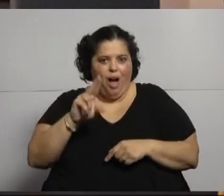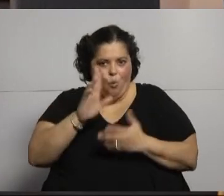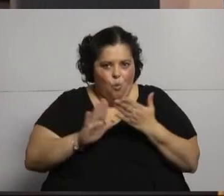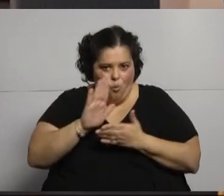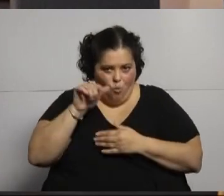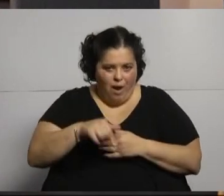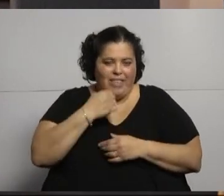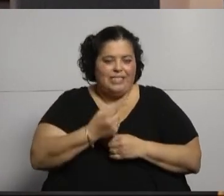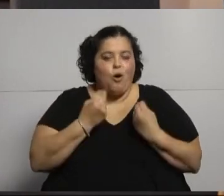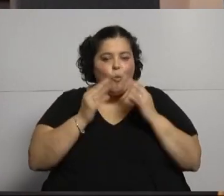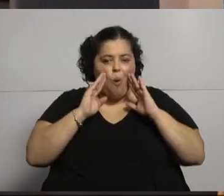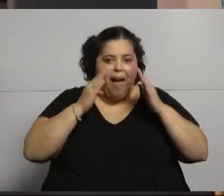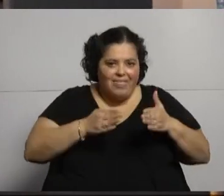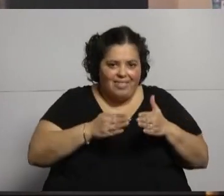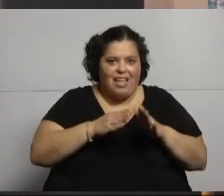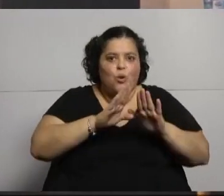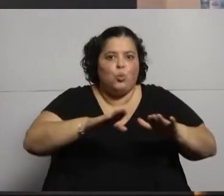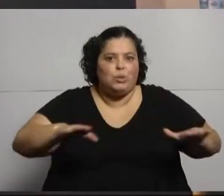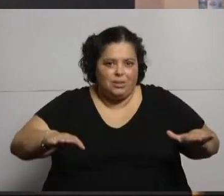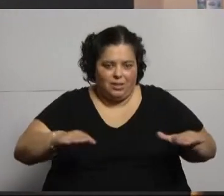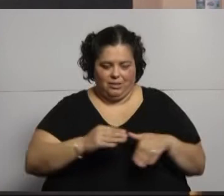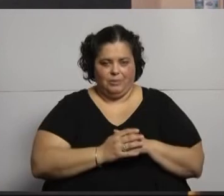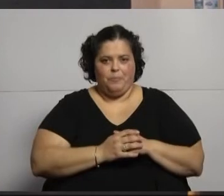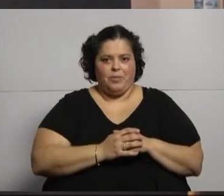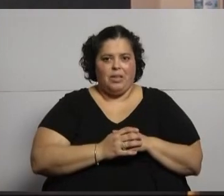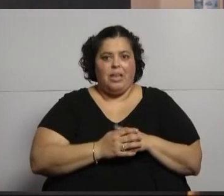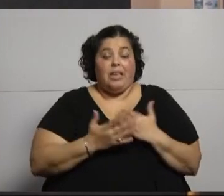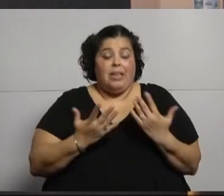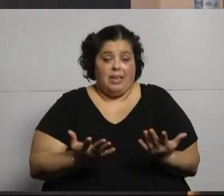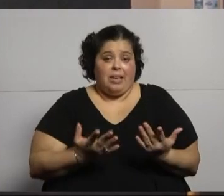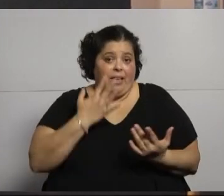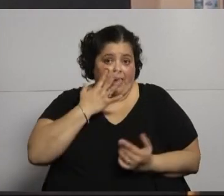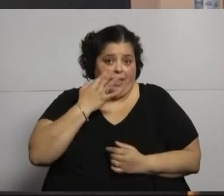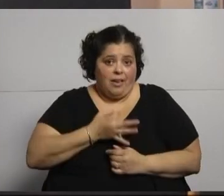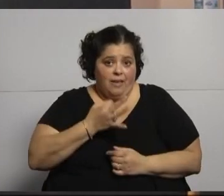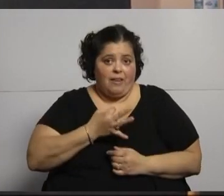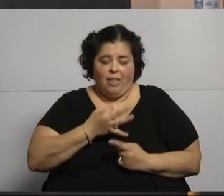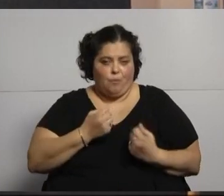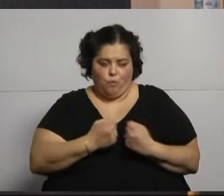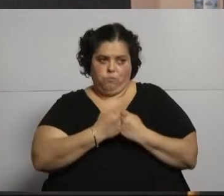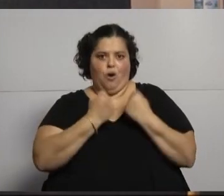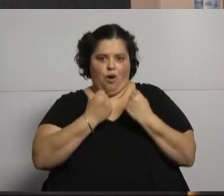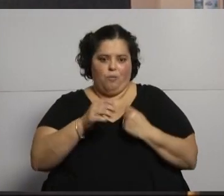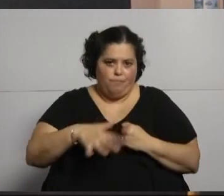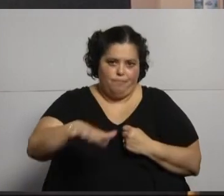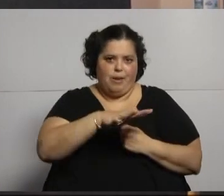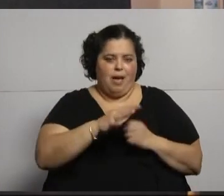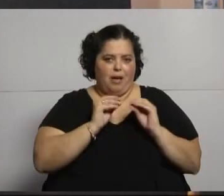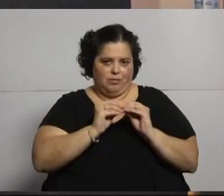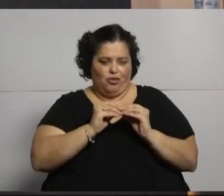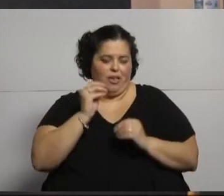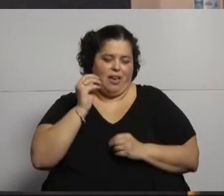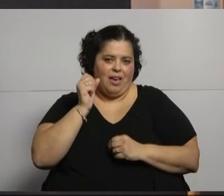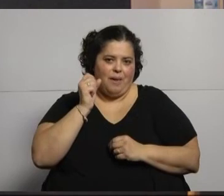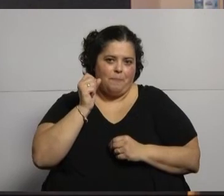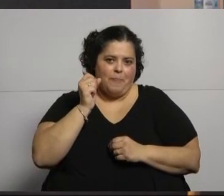gurises, cómo atender esos gurises que realmente se le han golpeado y duro en contexto de educación, de inclusión